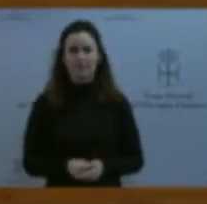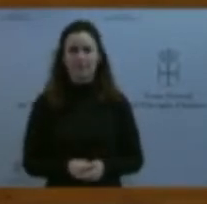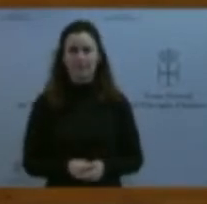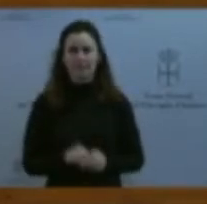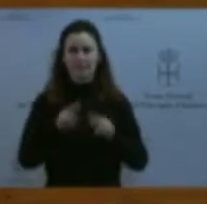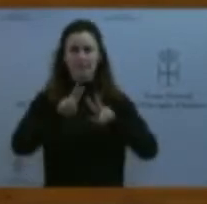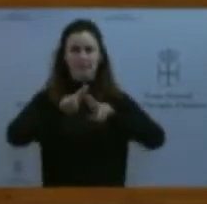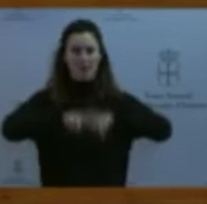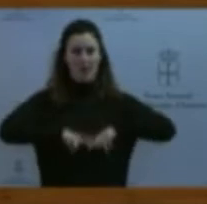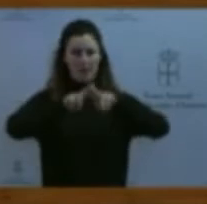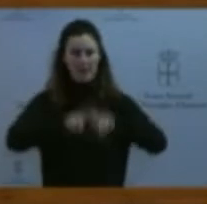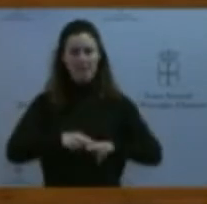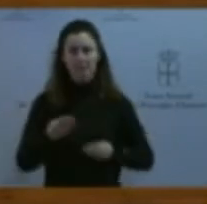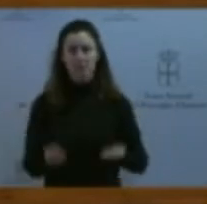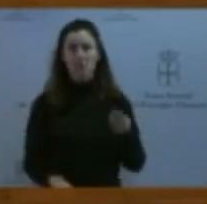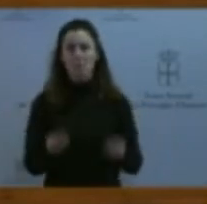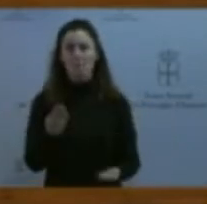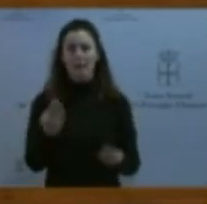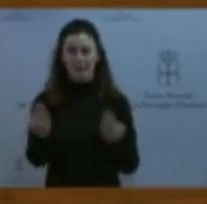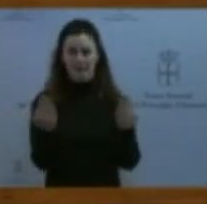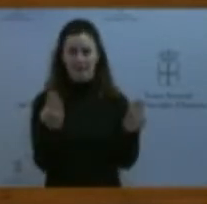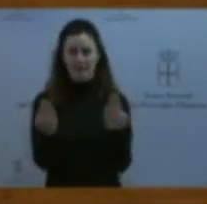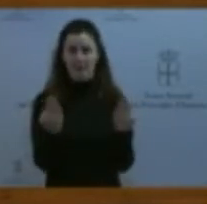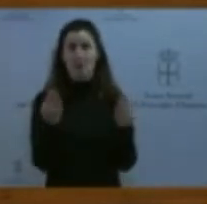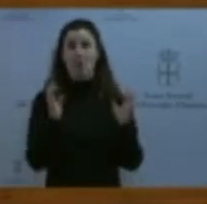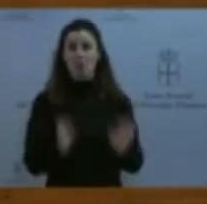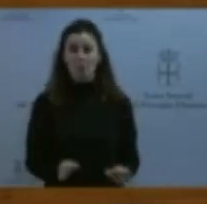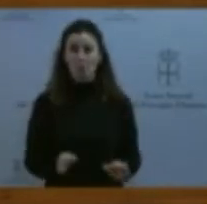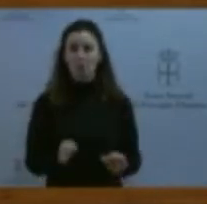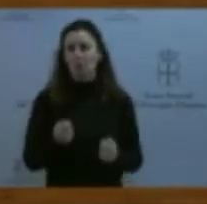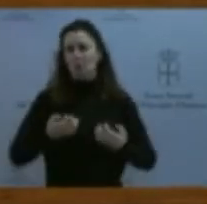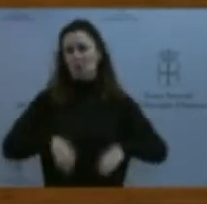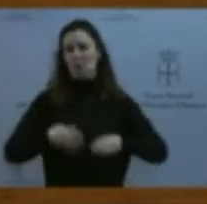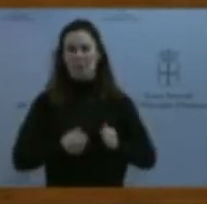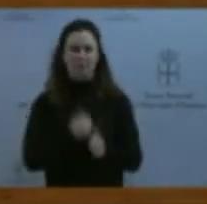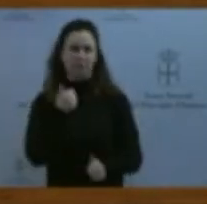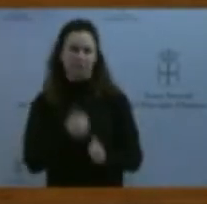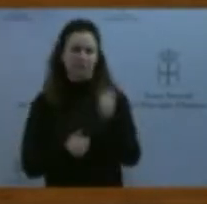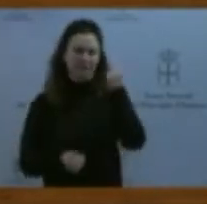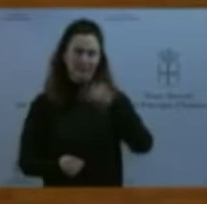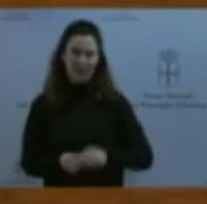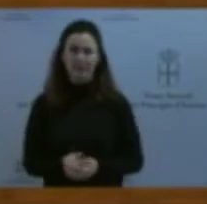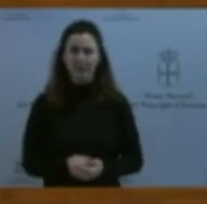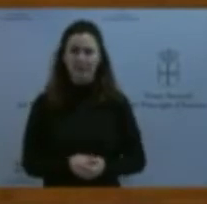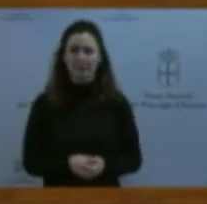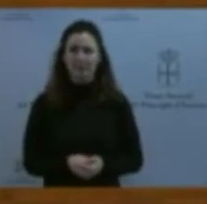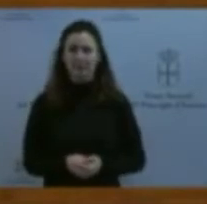con referencias habituales que se hacen, ¿no? Es decir, hemos comparado, pues, por ejemplo,